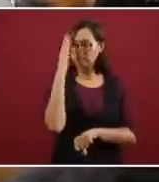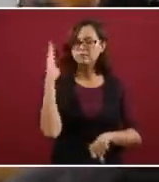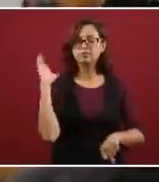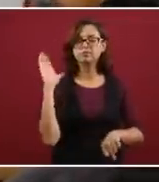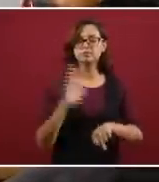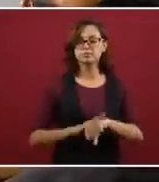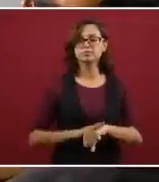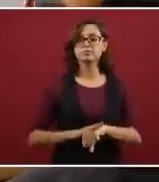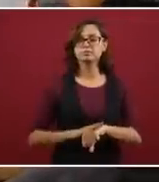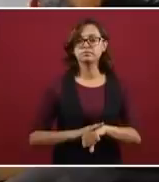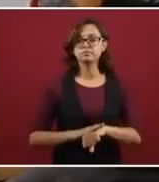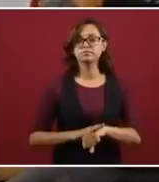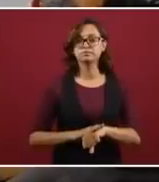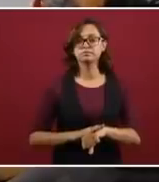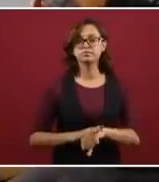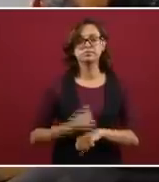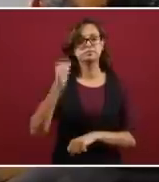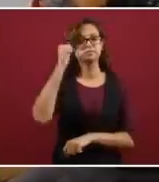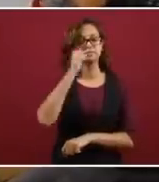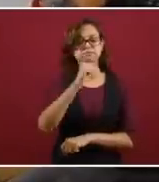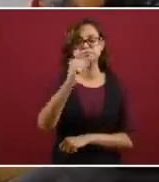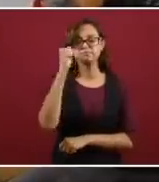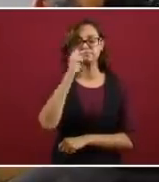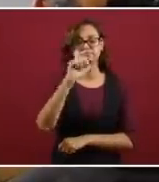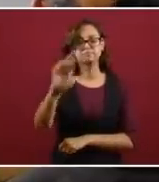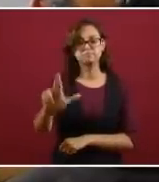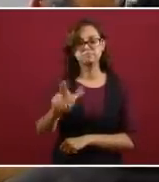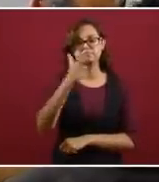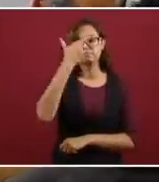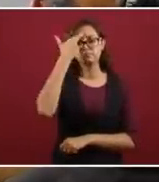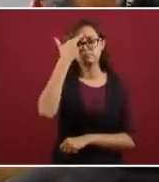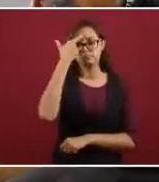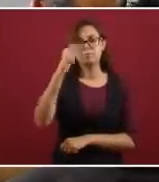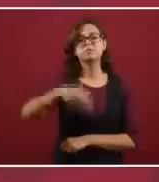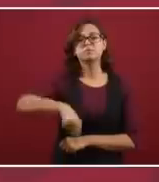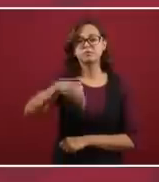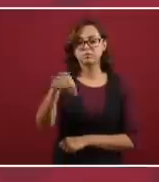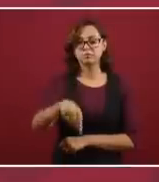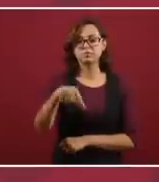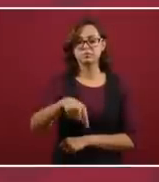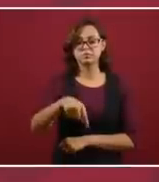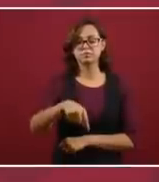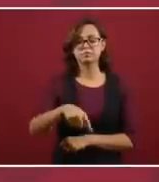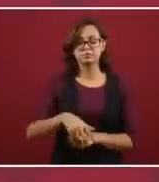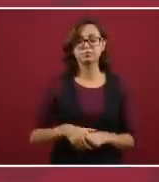hay que recordarlo aquí,